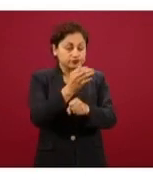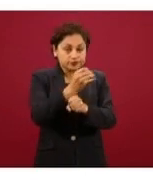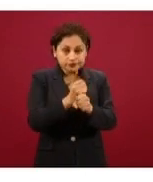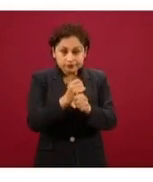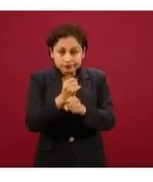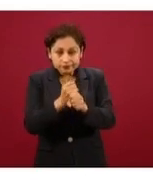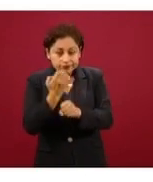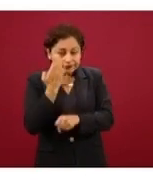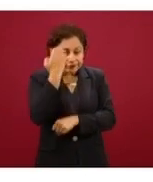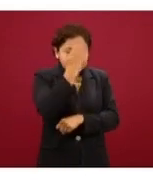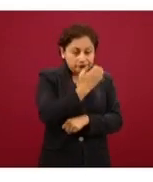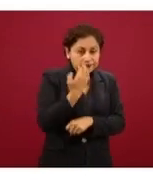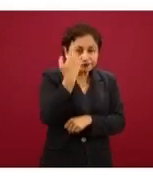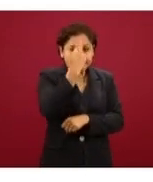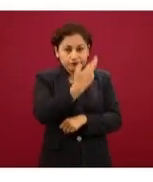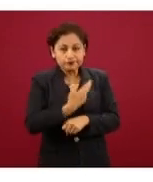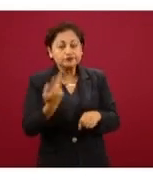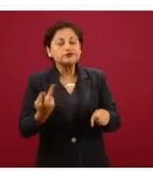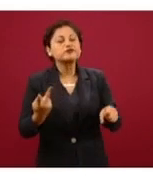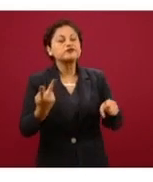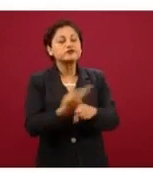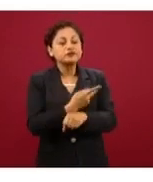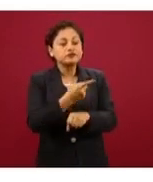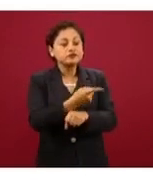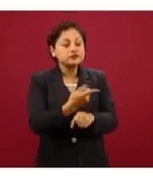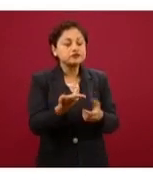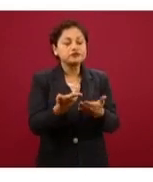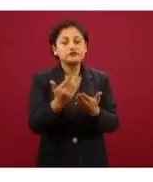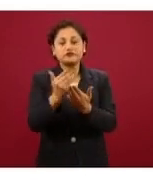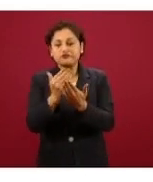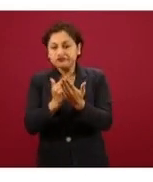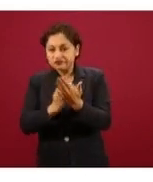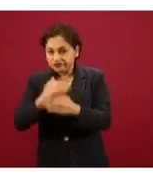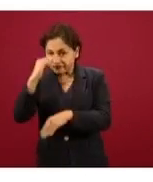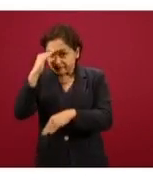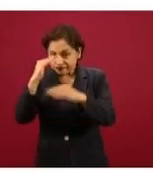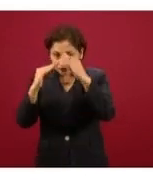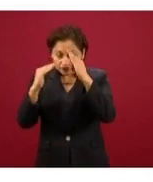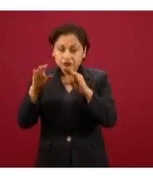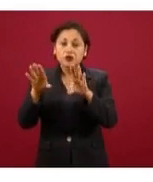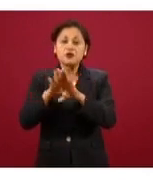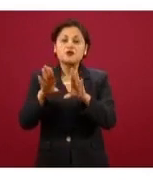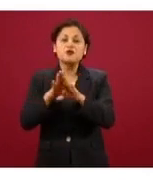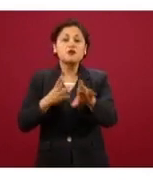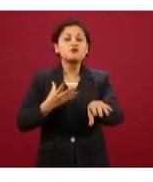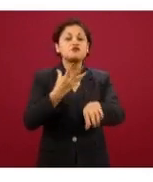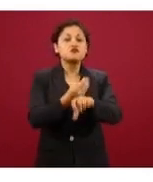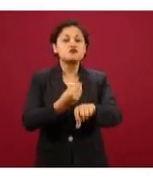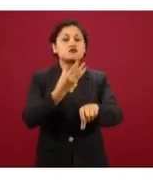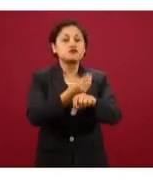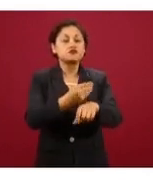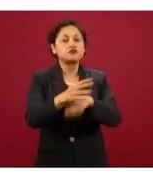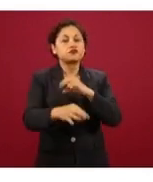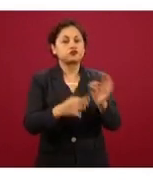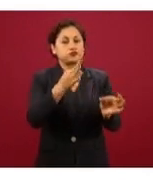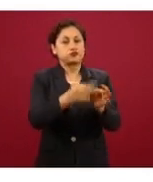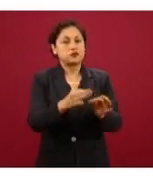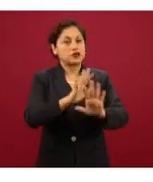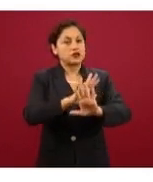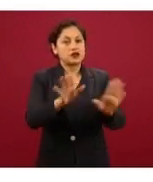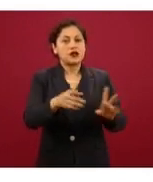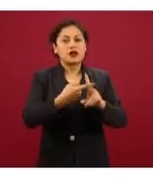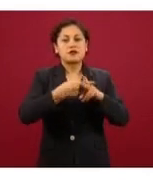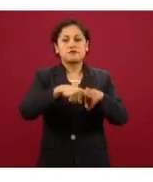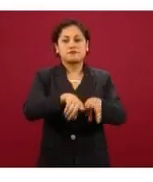muy acelerada para tener resultados muy pronto y que la infraestructura que esté ociosa, ponerla a funcionar ya.